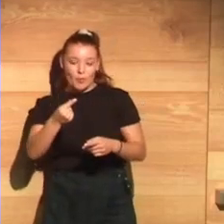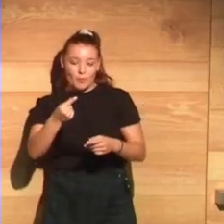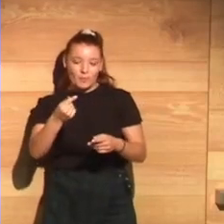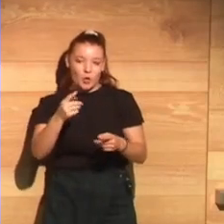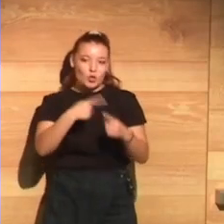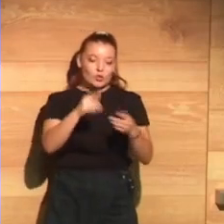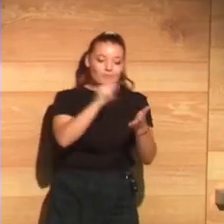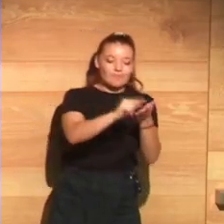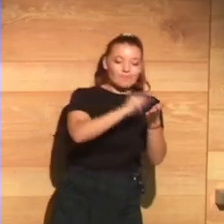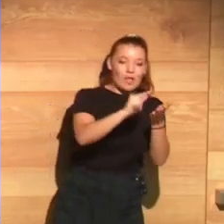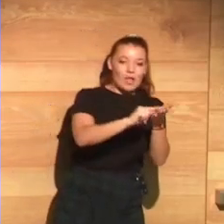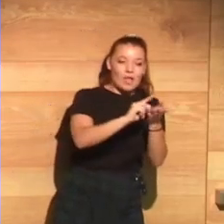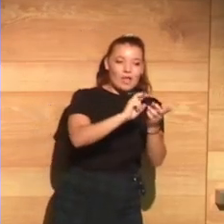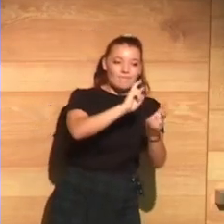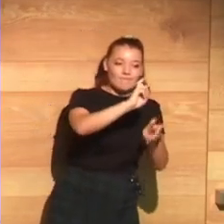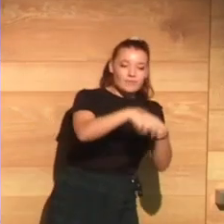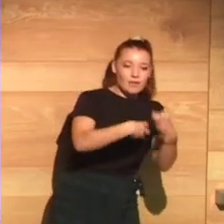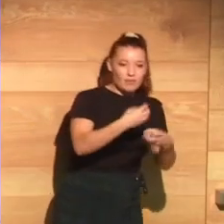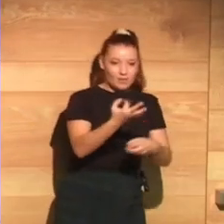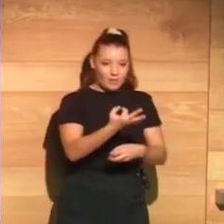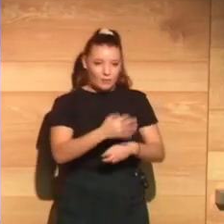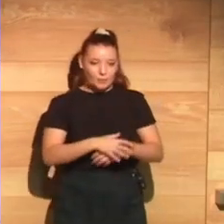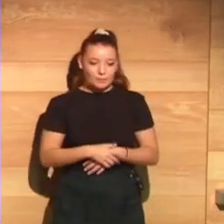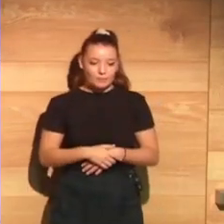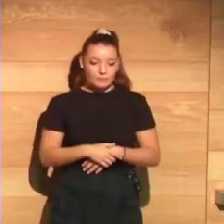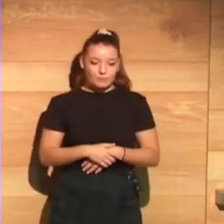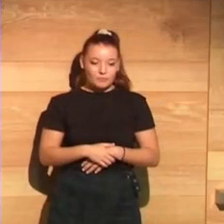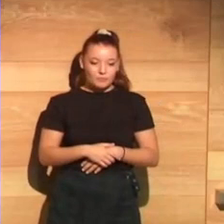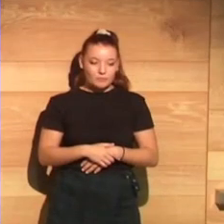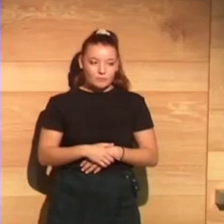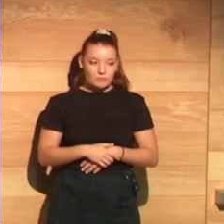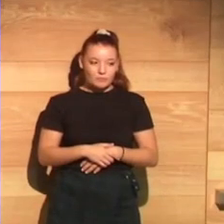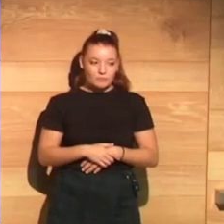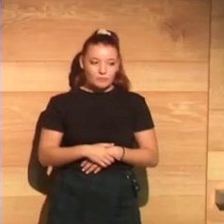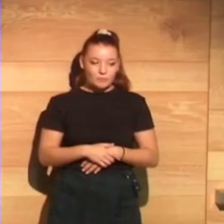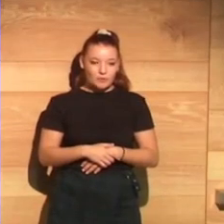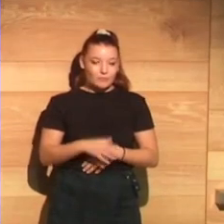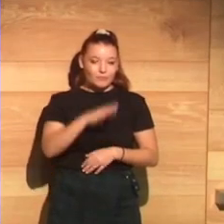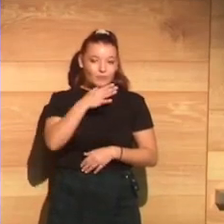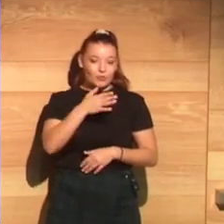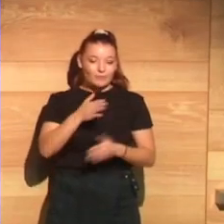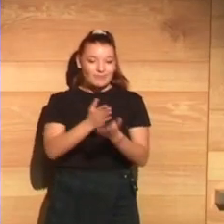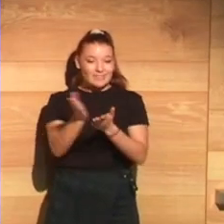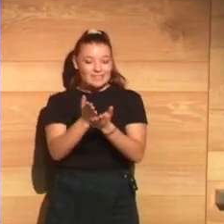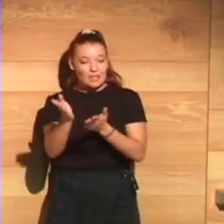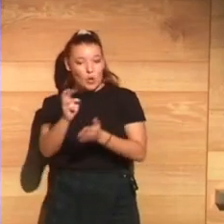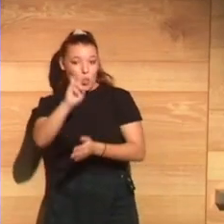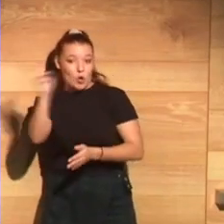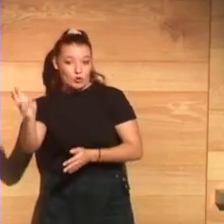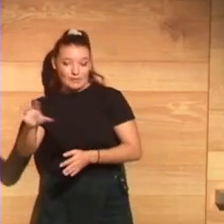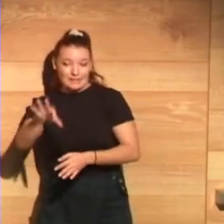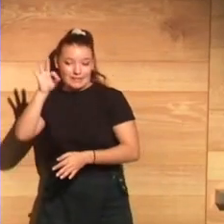dibujar, porque muchas veces cuando escribo luego tengo que rehacer cosas que había escrito antes, porque de repente